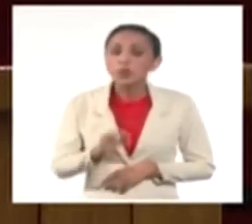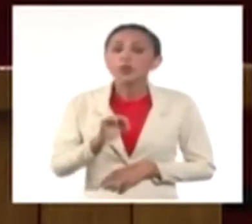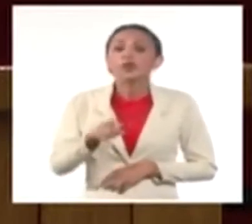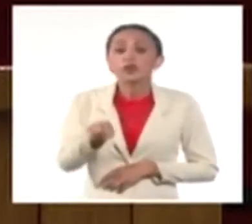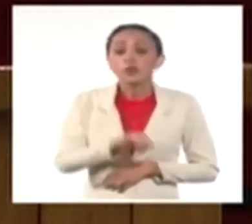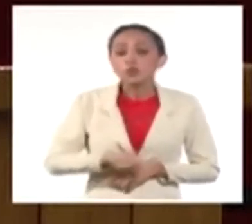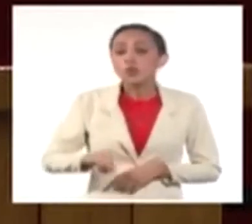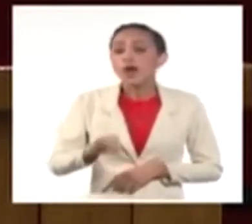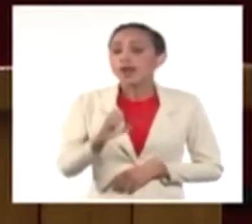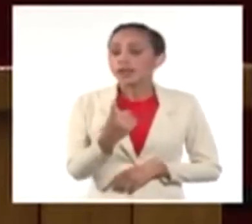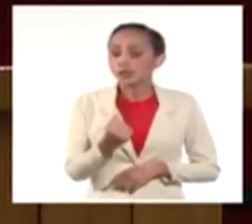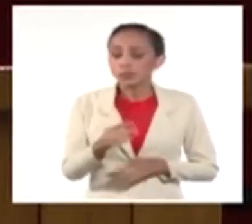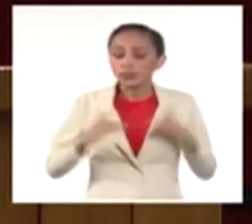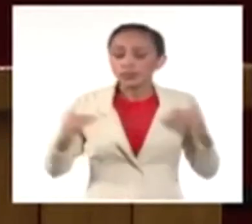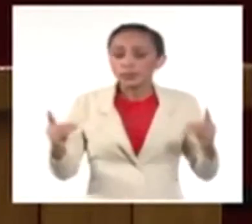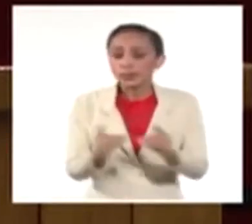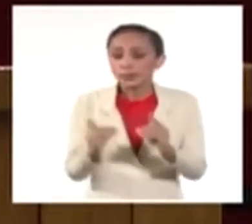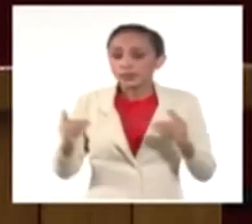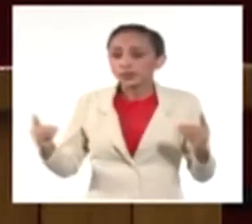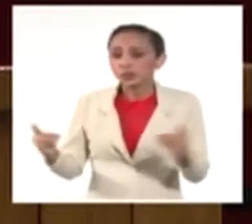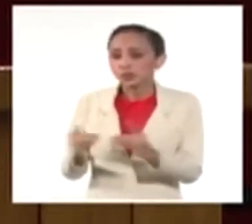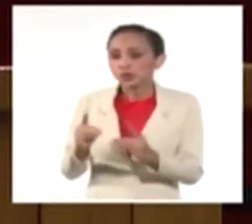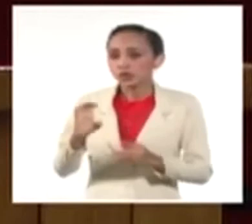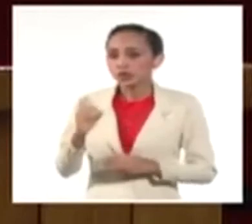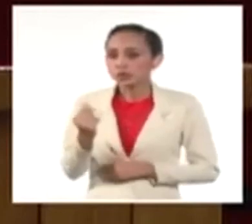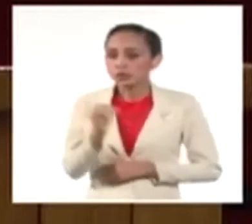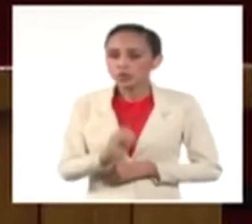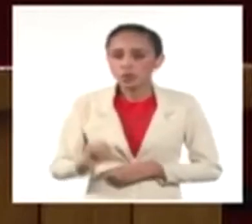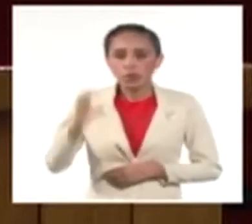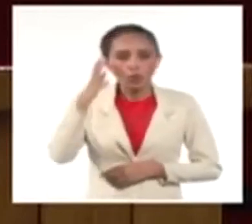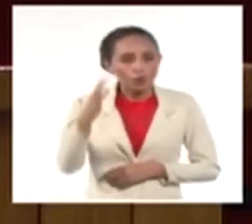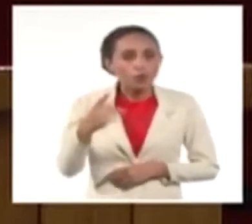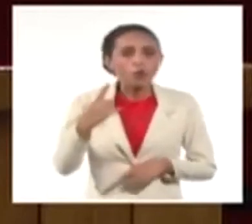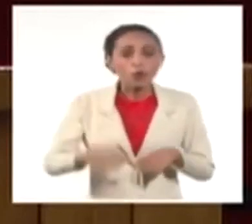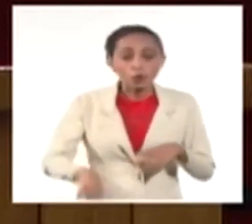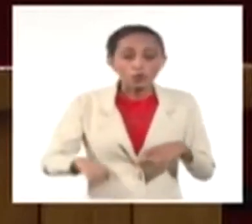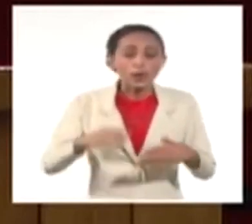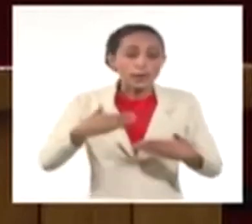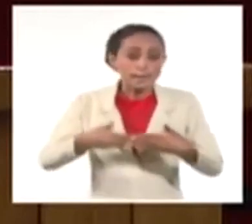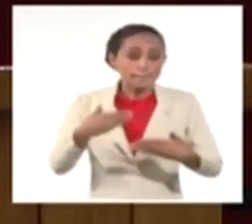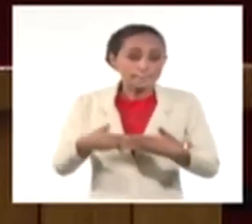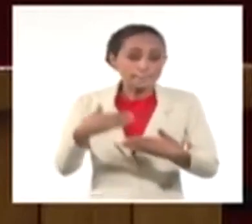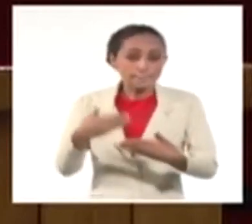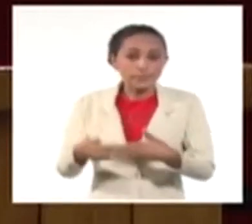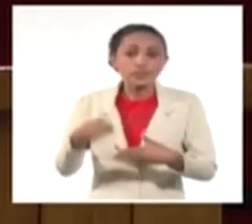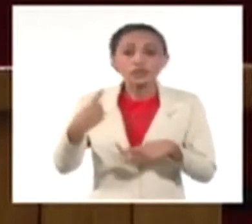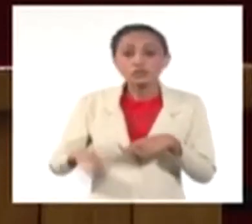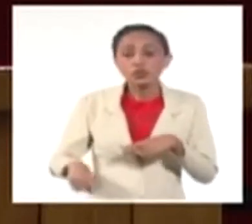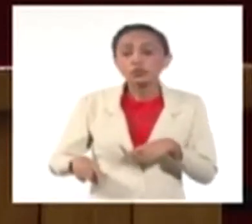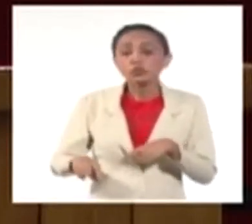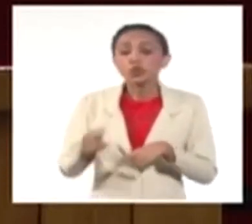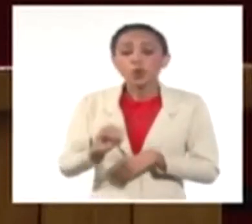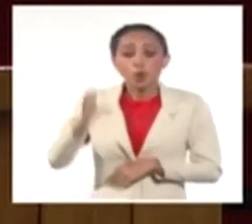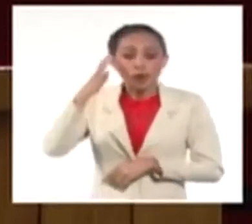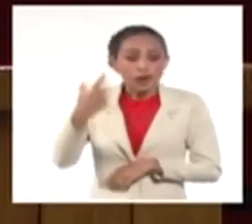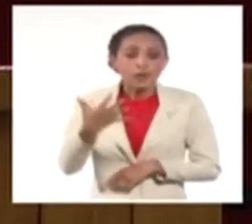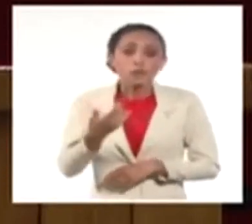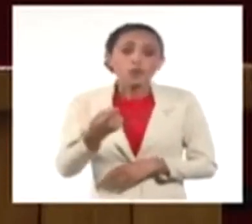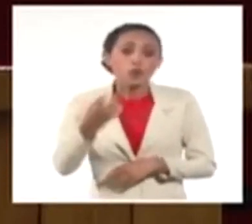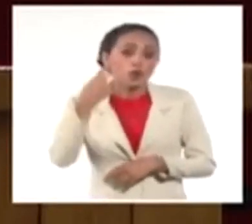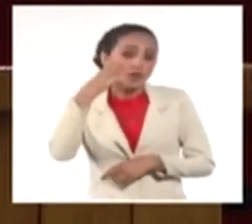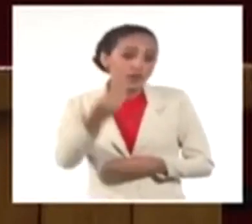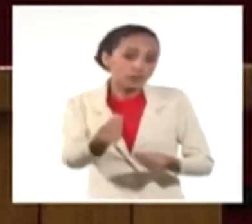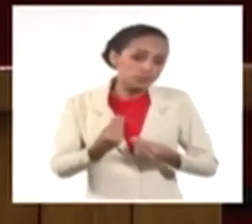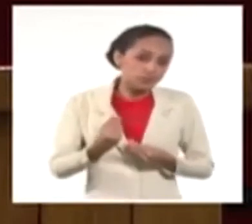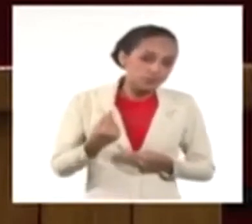los organismos, unidades presupuestadas y empresas que asumieron en medio de las complejidades de